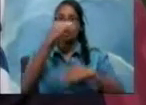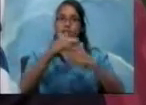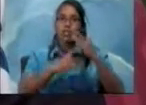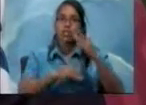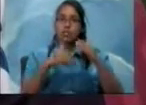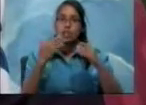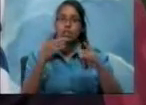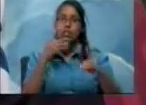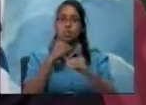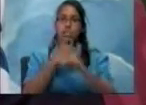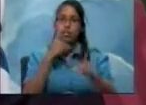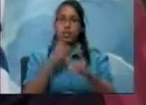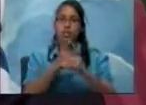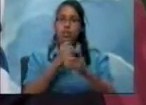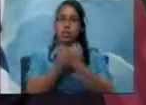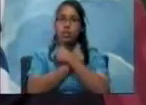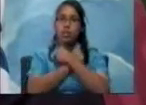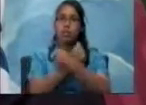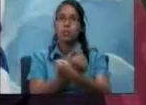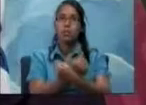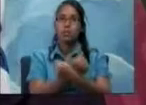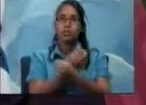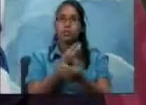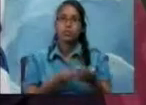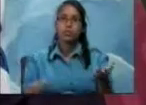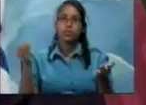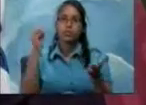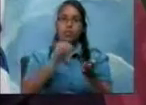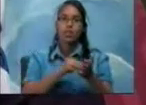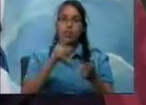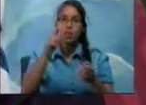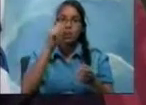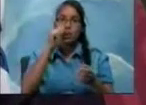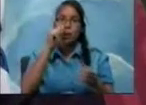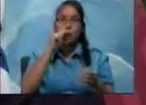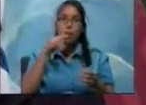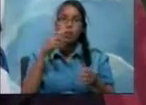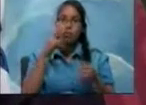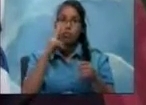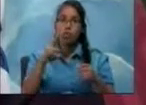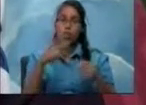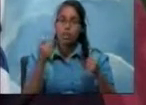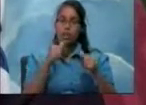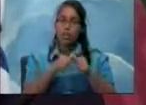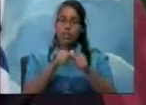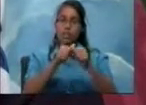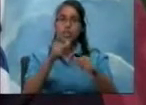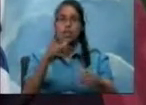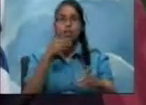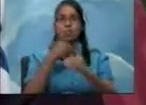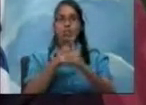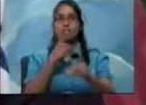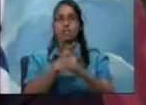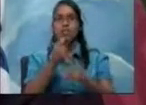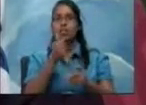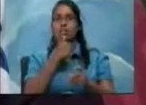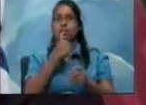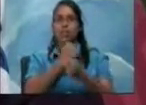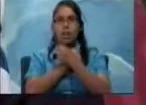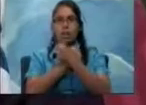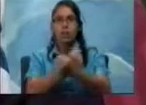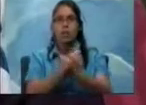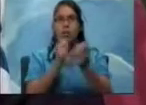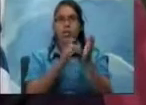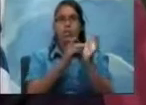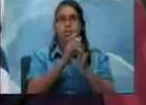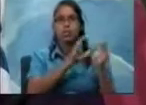el discípulo amado volviéndose Pedro vio que le seguía el discípulo a quien amaba Jesús